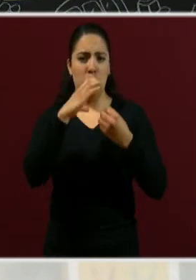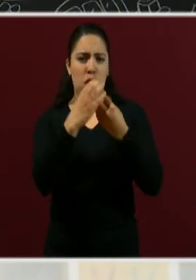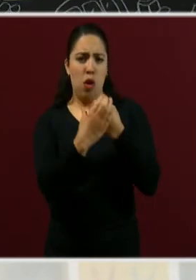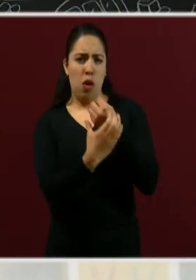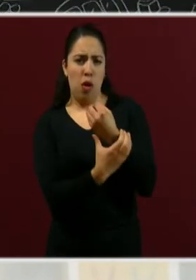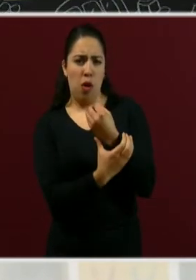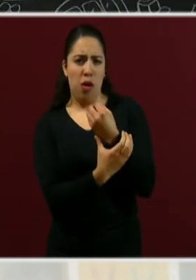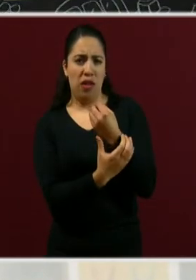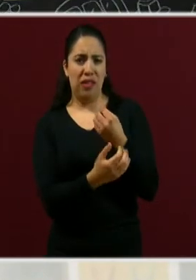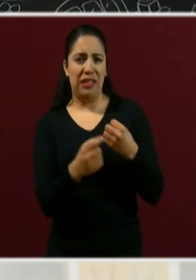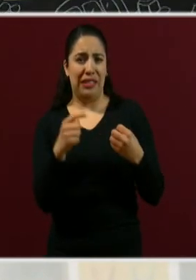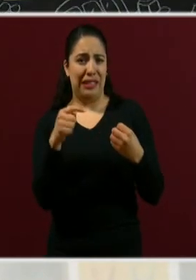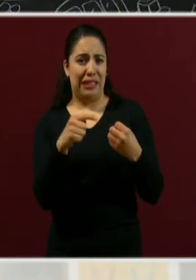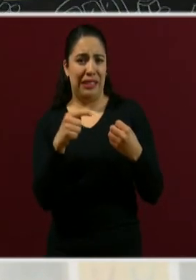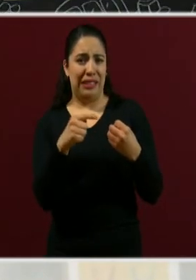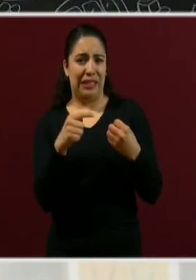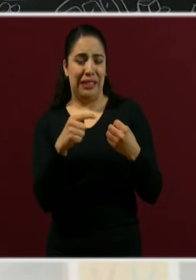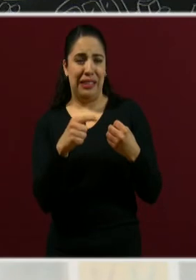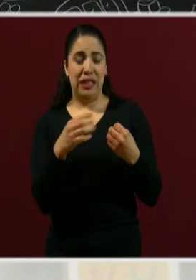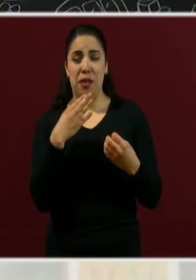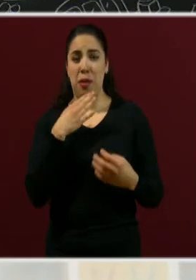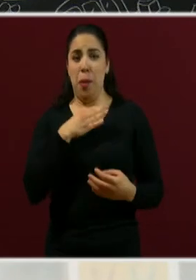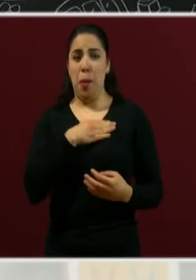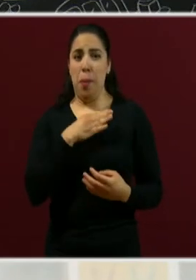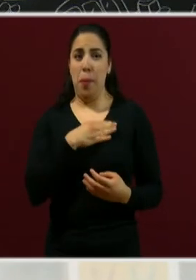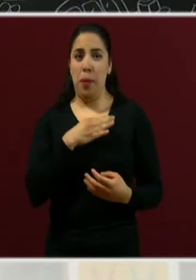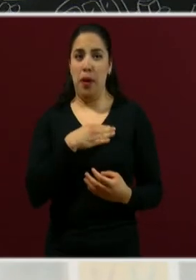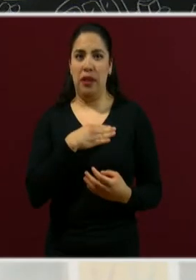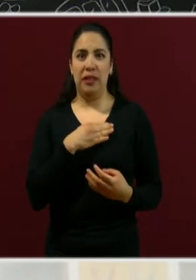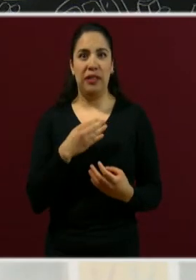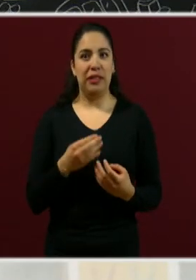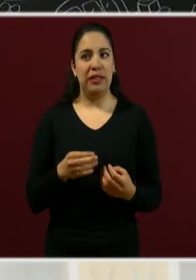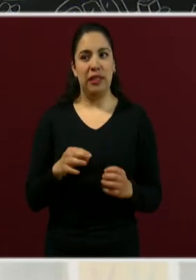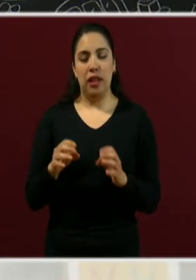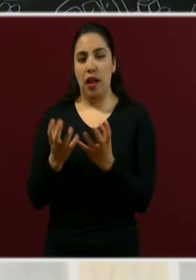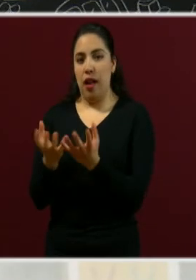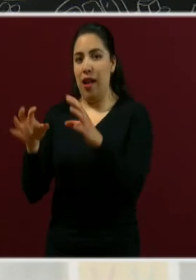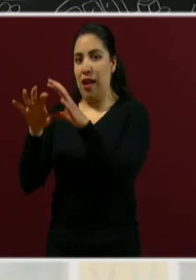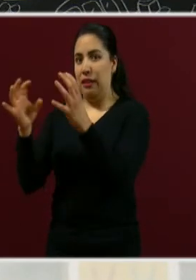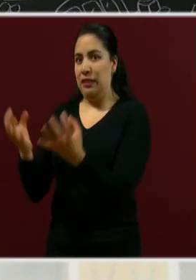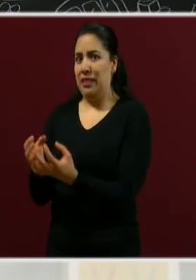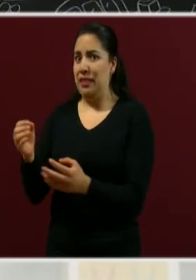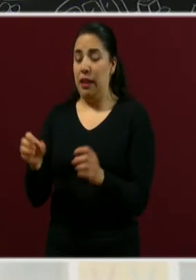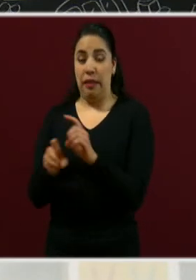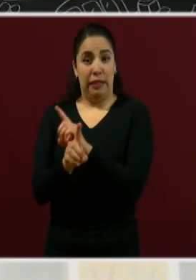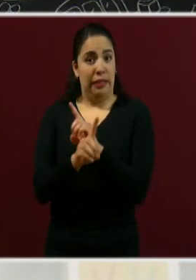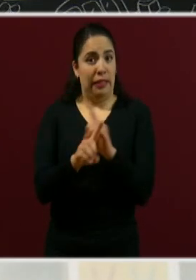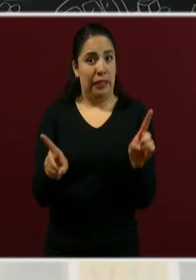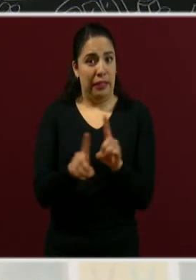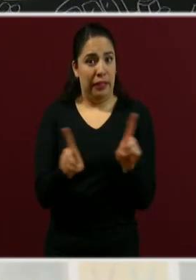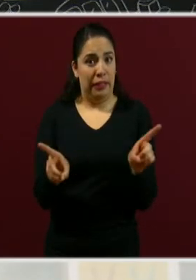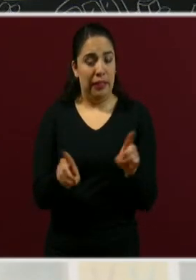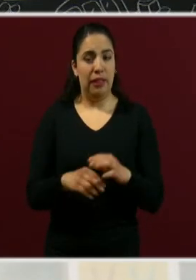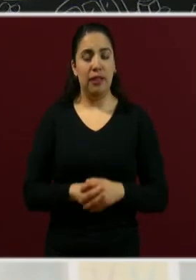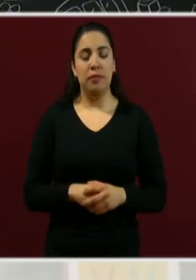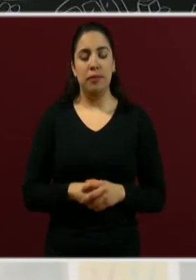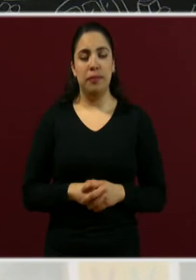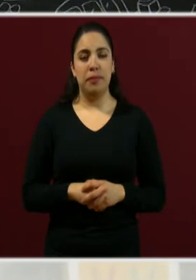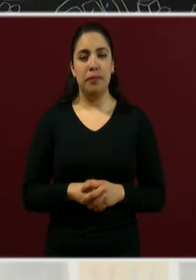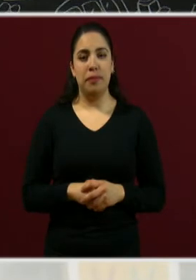no es tan amigable como lo conocemos aquí en la Tierra. Por tanto, no podríamos